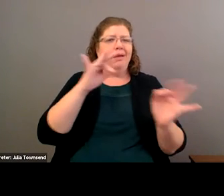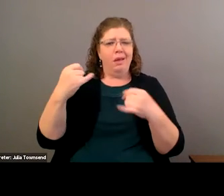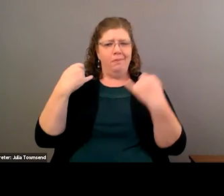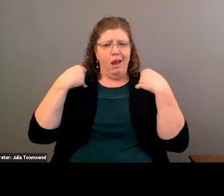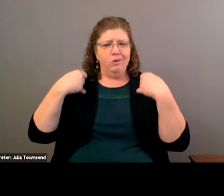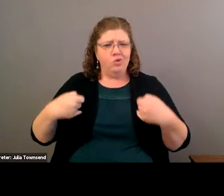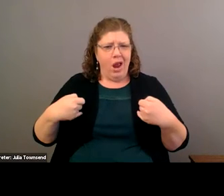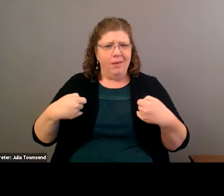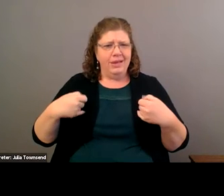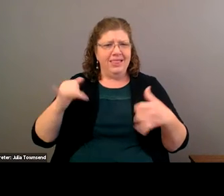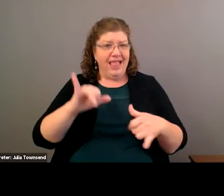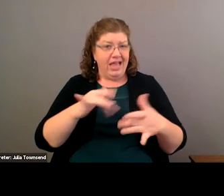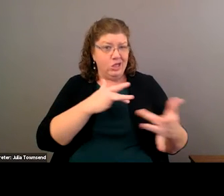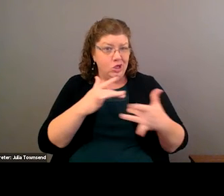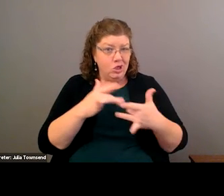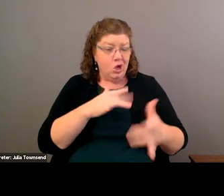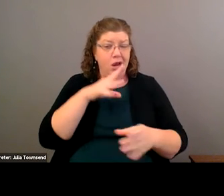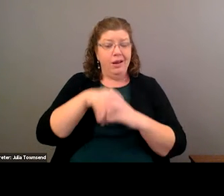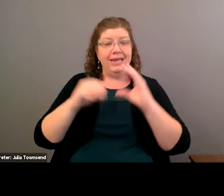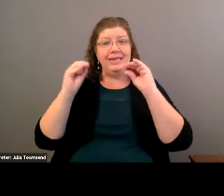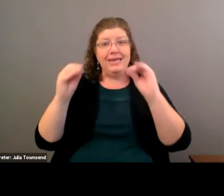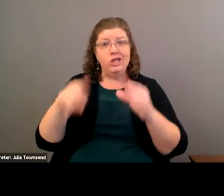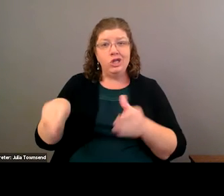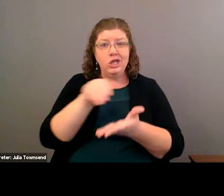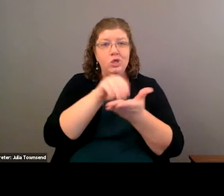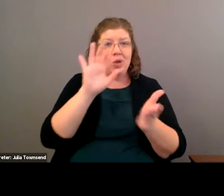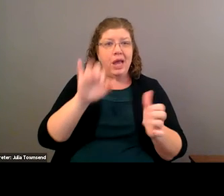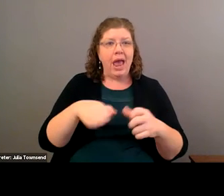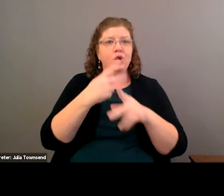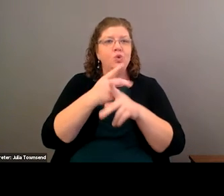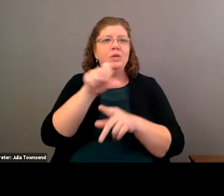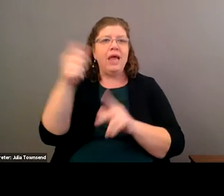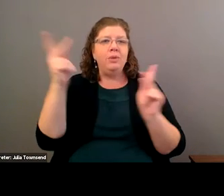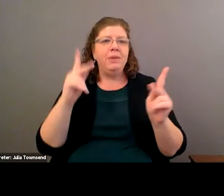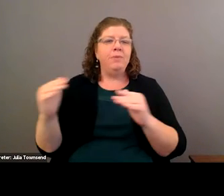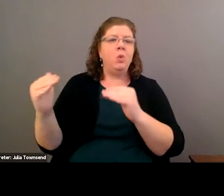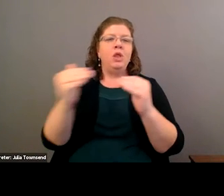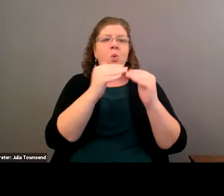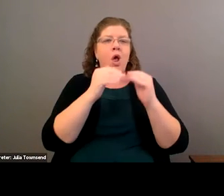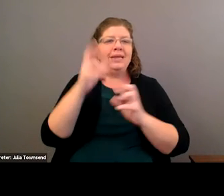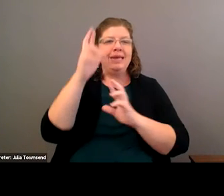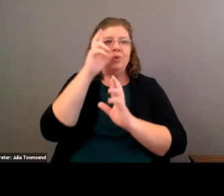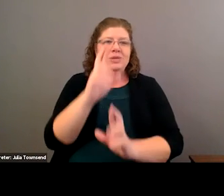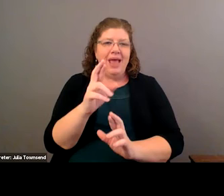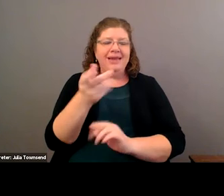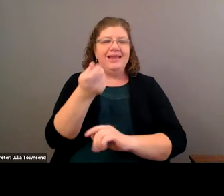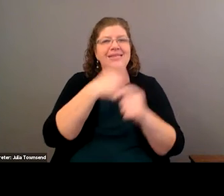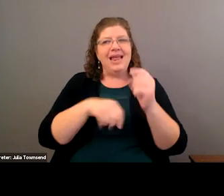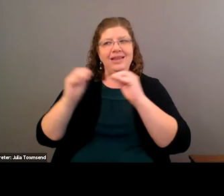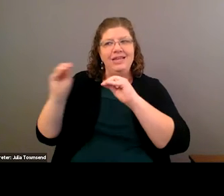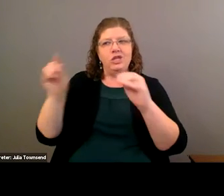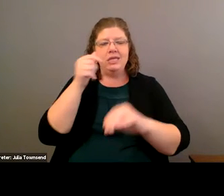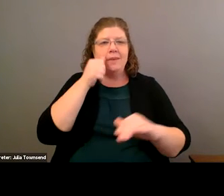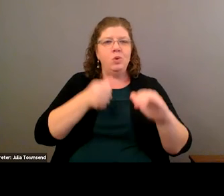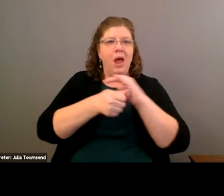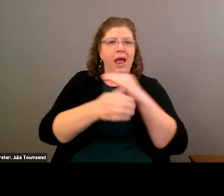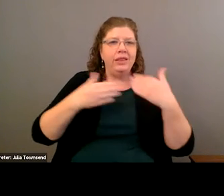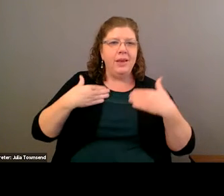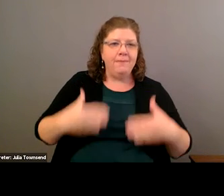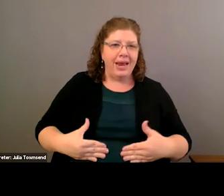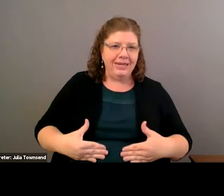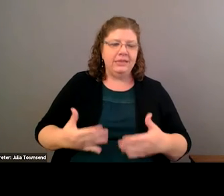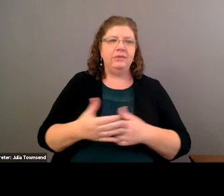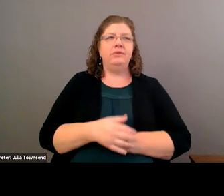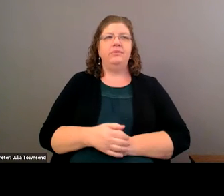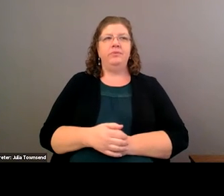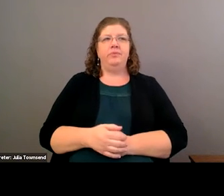un estudiante se ve distraído por eso, hay que buscar la forma en cómo enseñarles a que traten a todos por igual y con respeto, en lugar